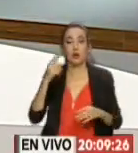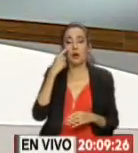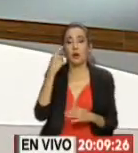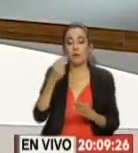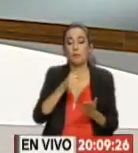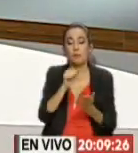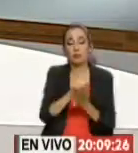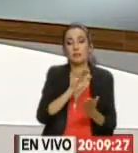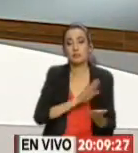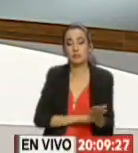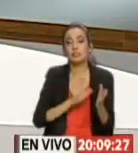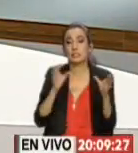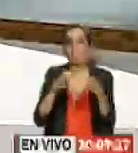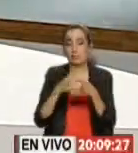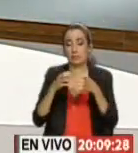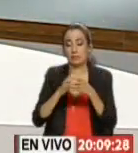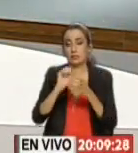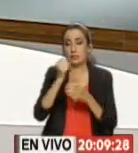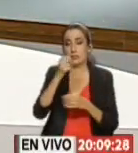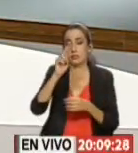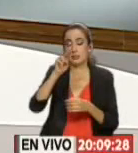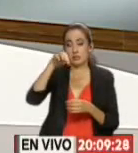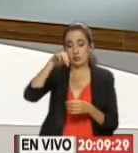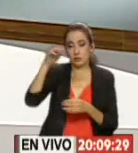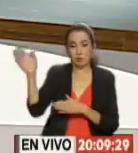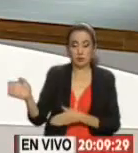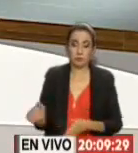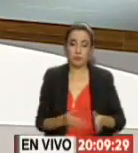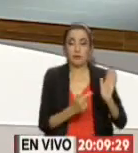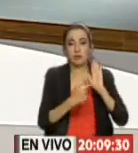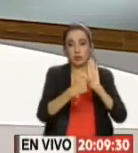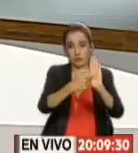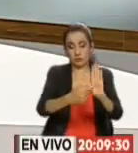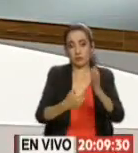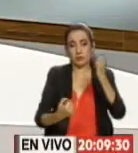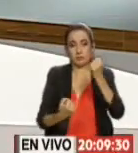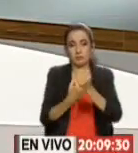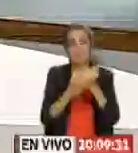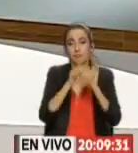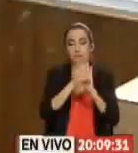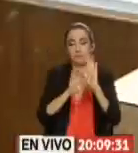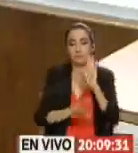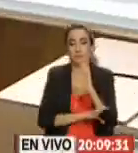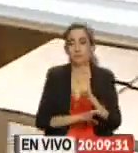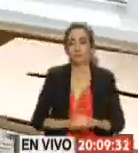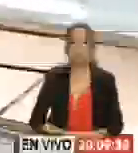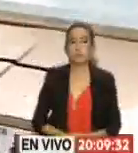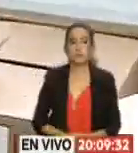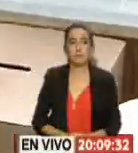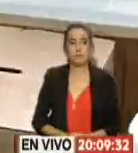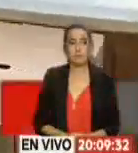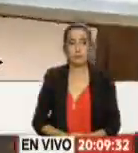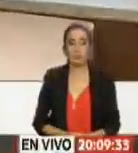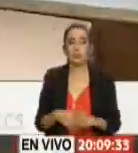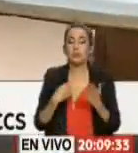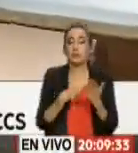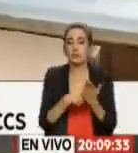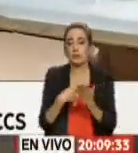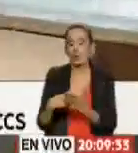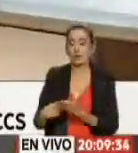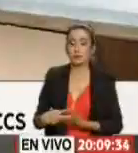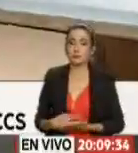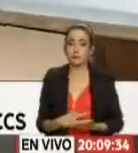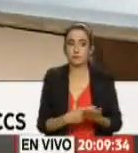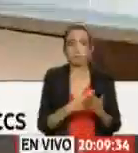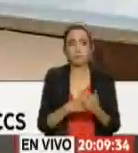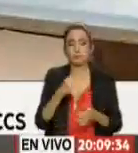propuestas que presentó el Bloque de Suma como parte de una reforma parcial a la Constitución. Fue una de las discusiones alrededor del